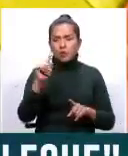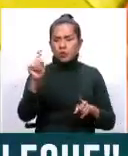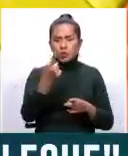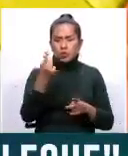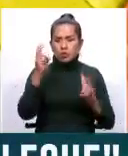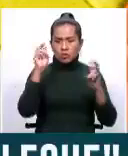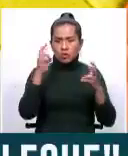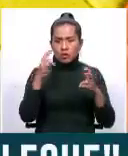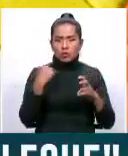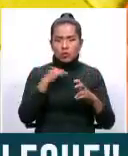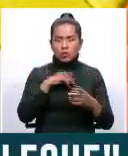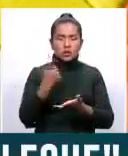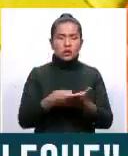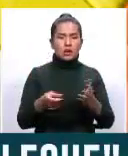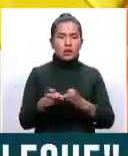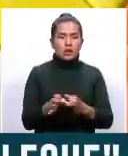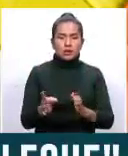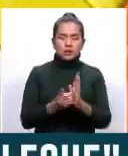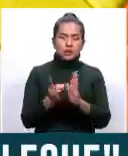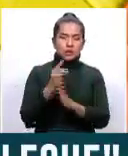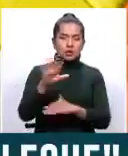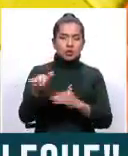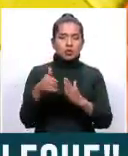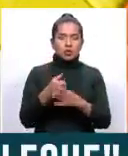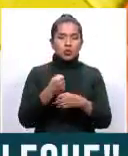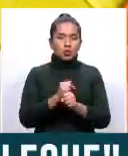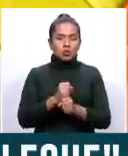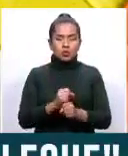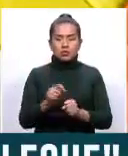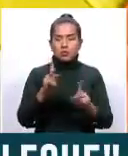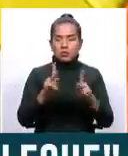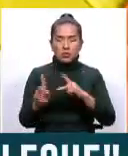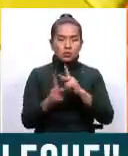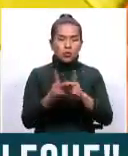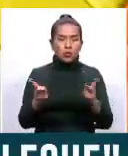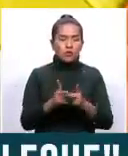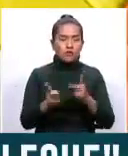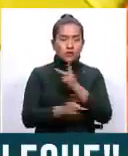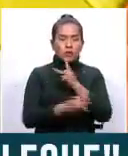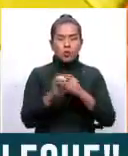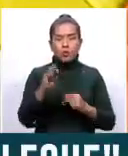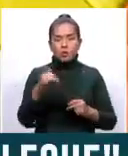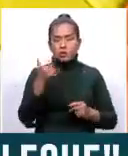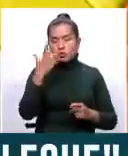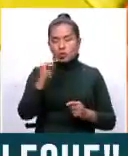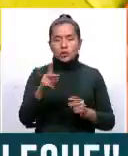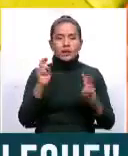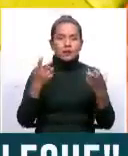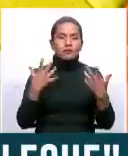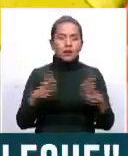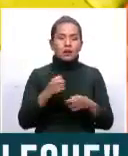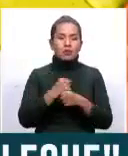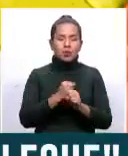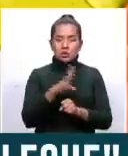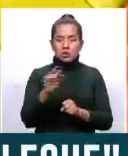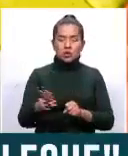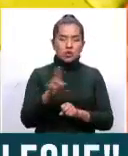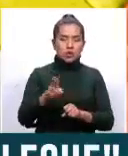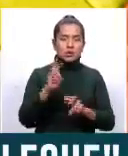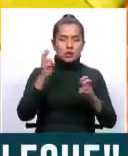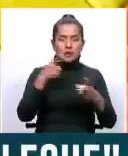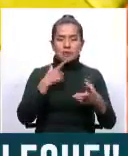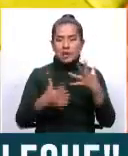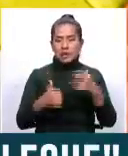de lo que hace al desarrollo productivo de la provincia Omasuyos, sino lo que tiene que ver con la producción y el consumo de